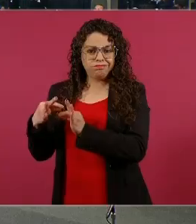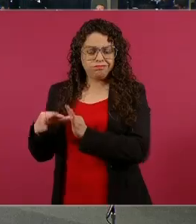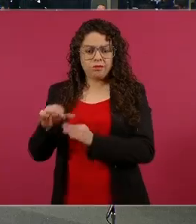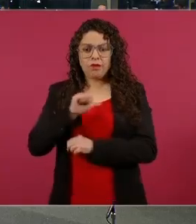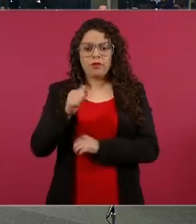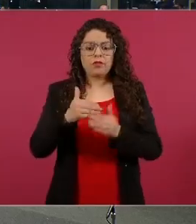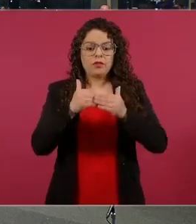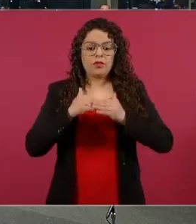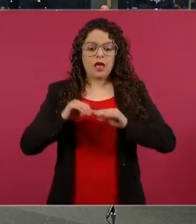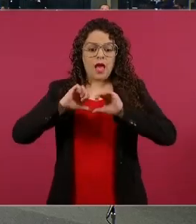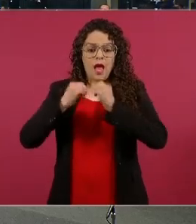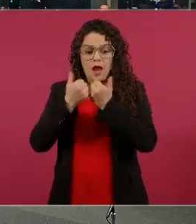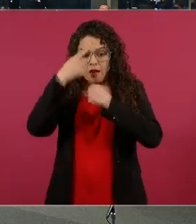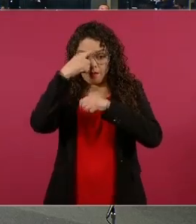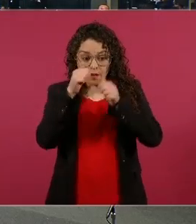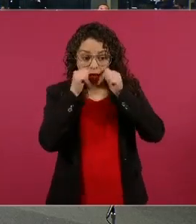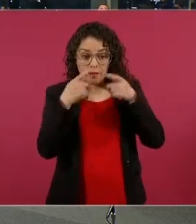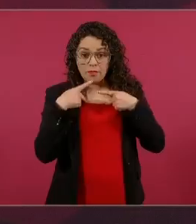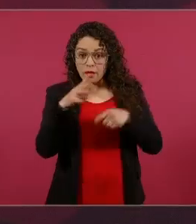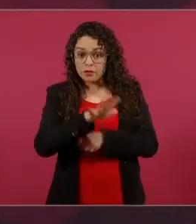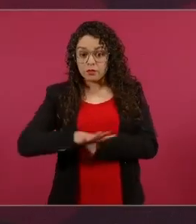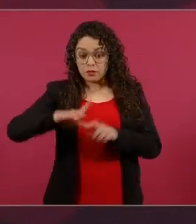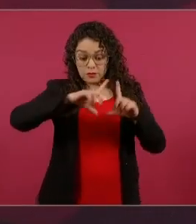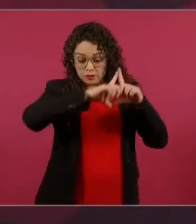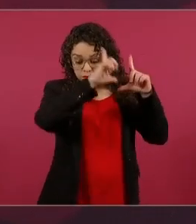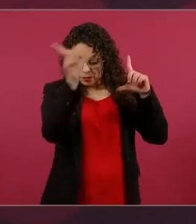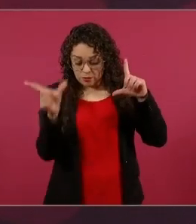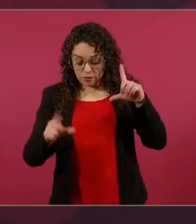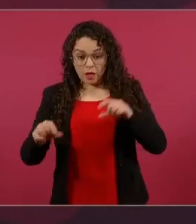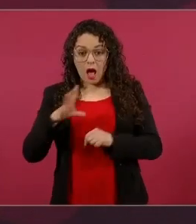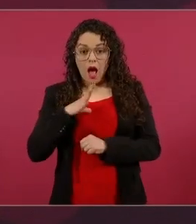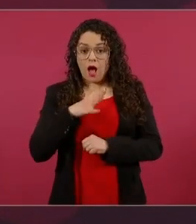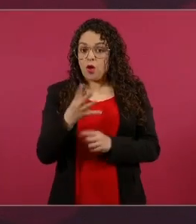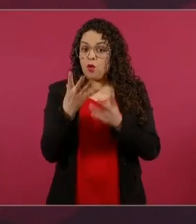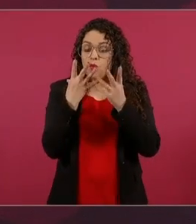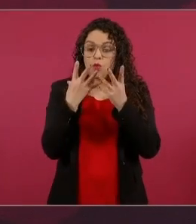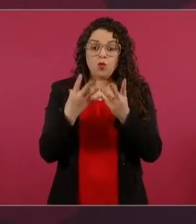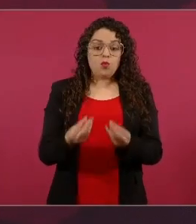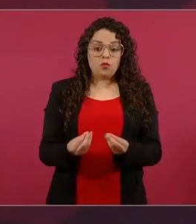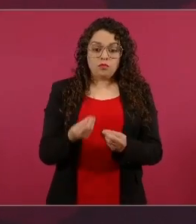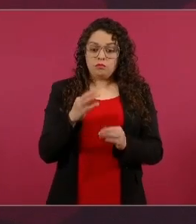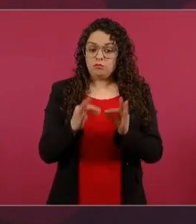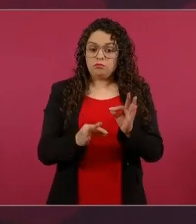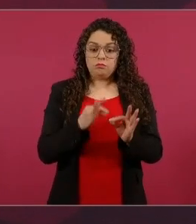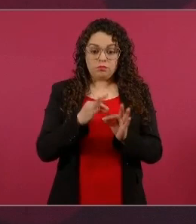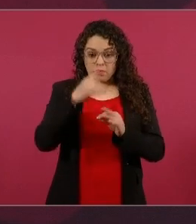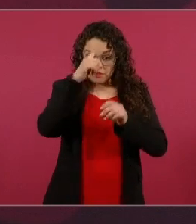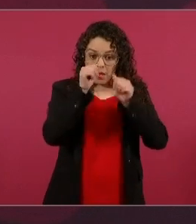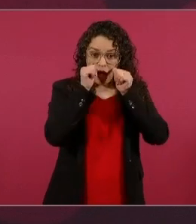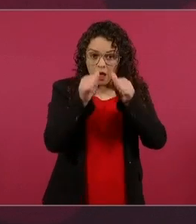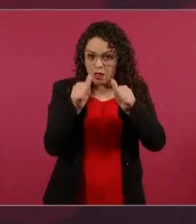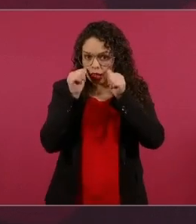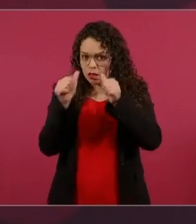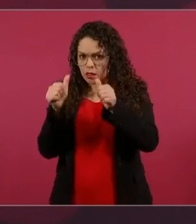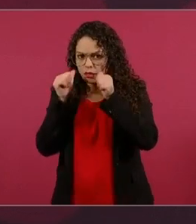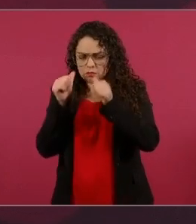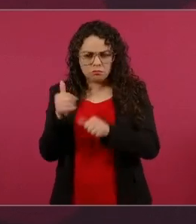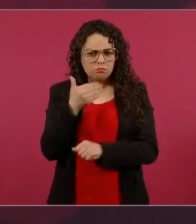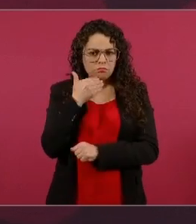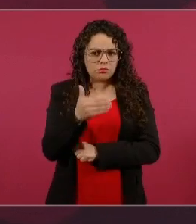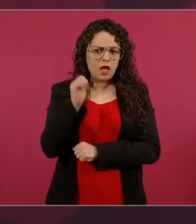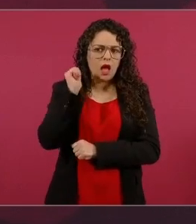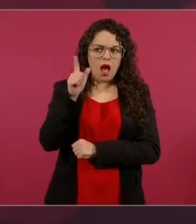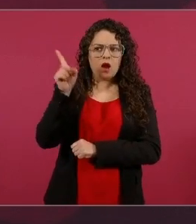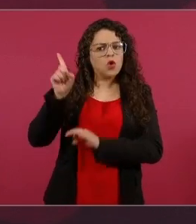ciudadana importante en todo el país todo nuestro esquema de atención en el territorio eh están dispuestos para atender a las